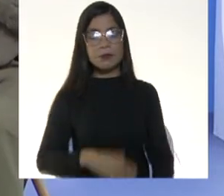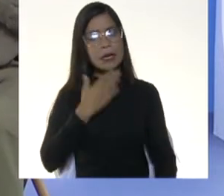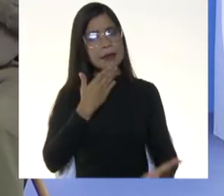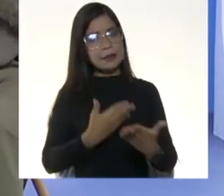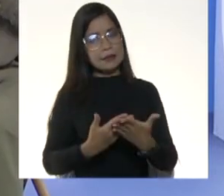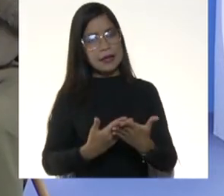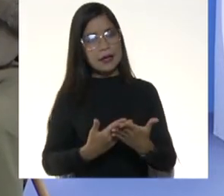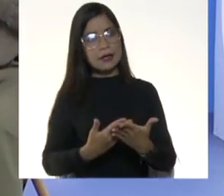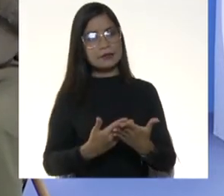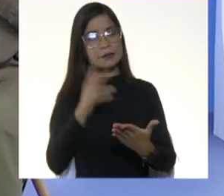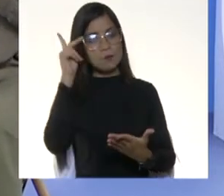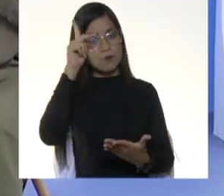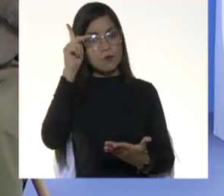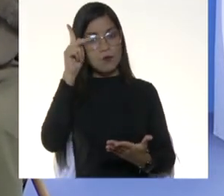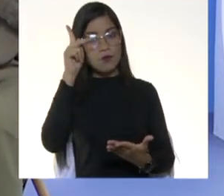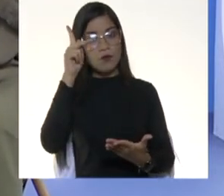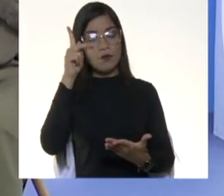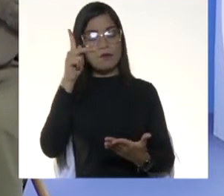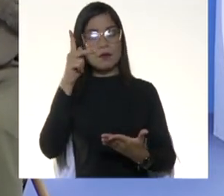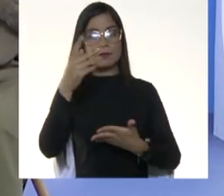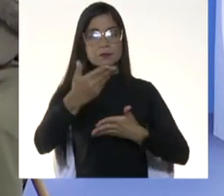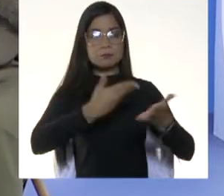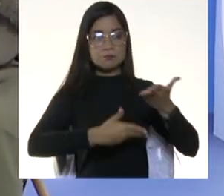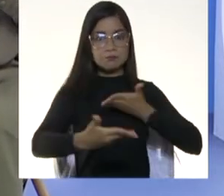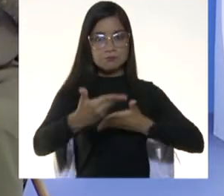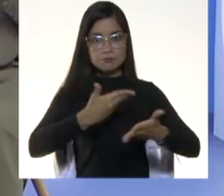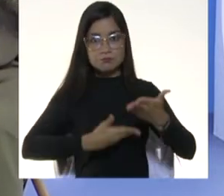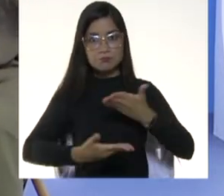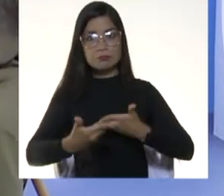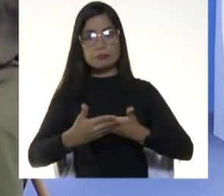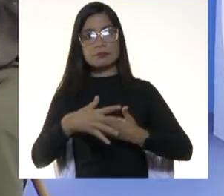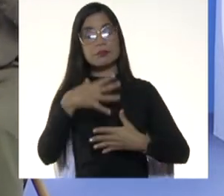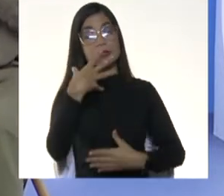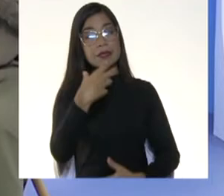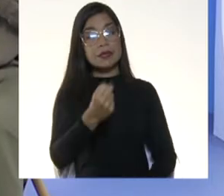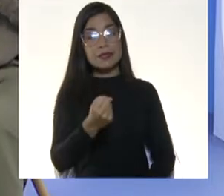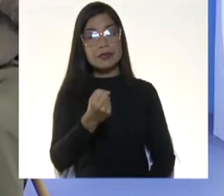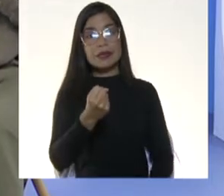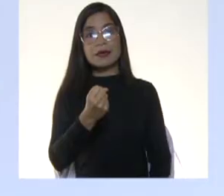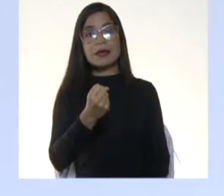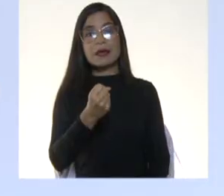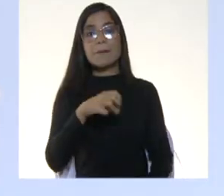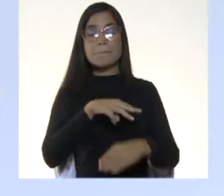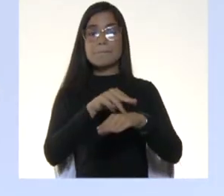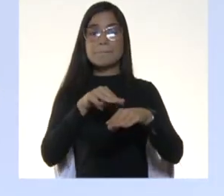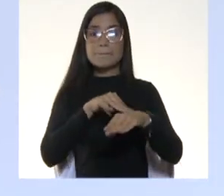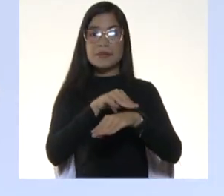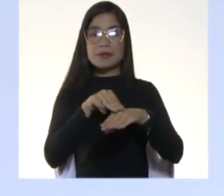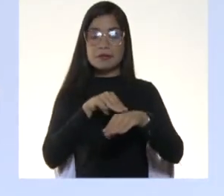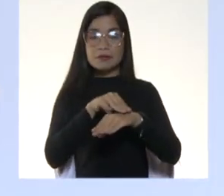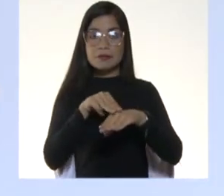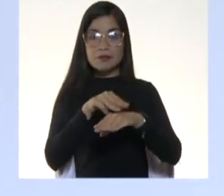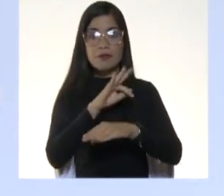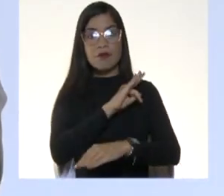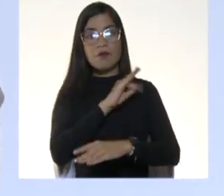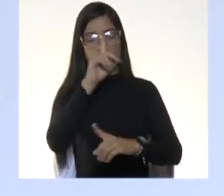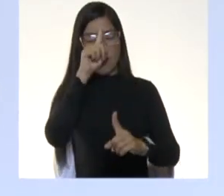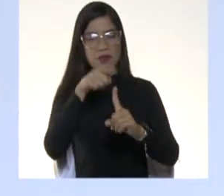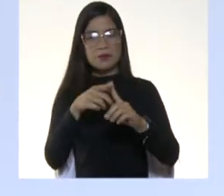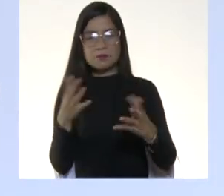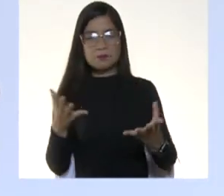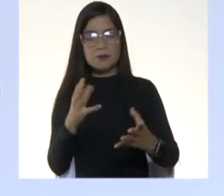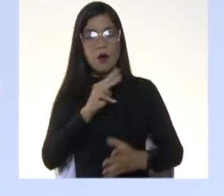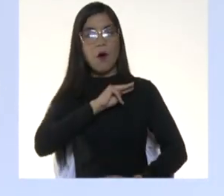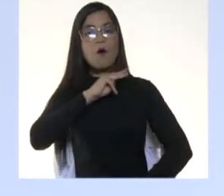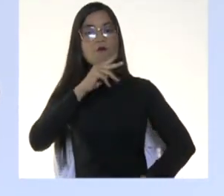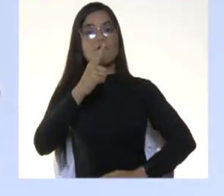estos momentos. Entender que nuestra dinámica en el viceministerio, a través de la Dirección de Escuelas Técnicas, es fortalecer el elemento productivo desde el amor,